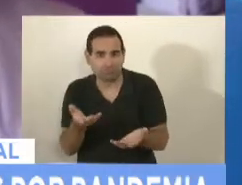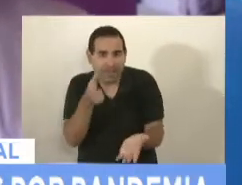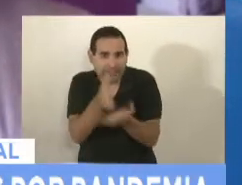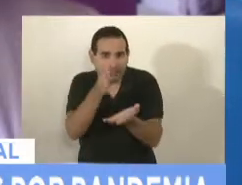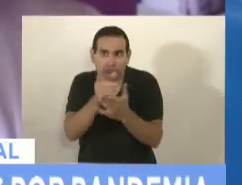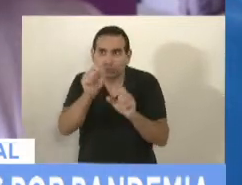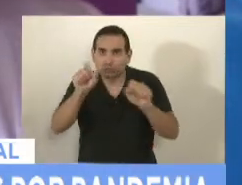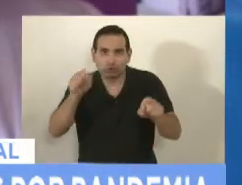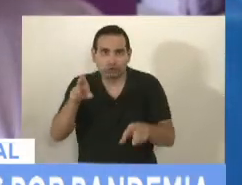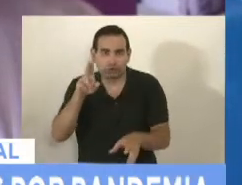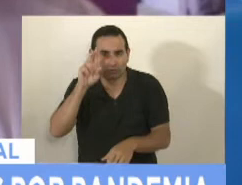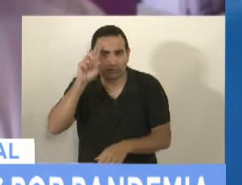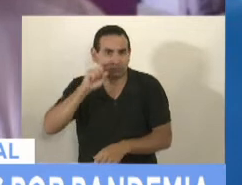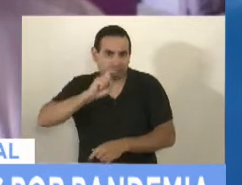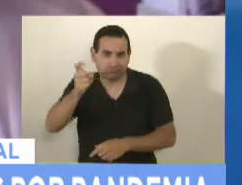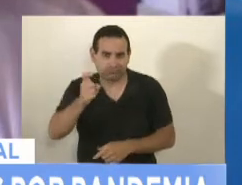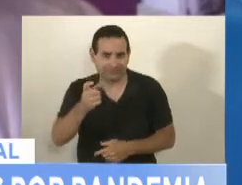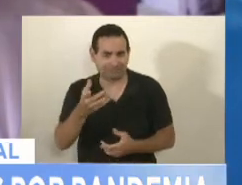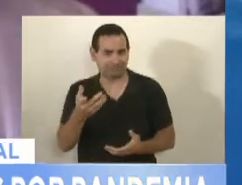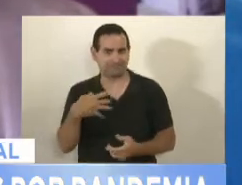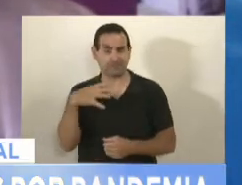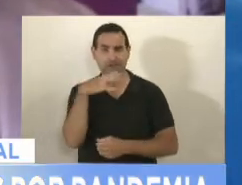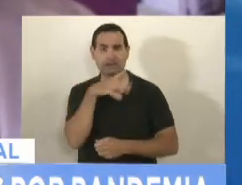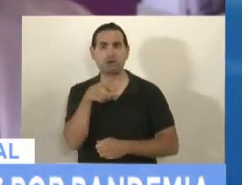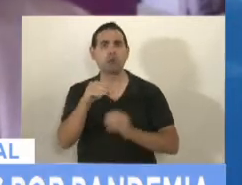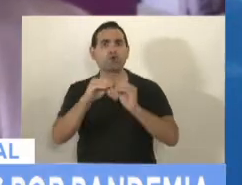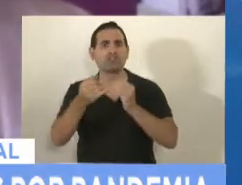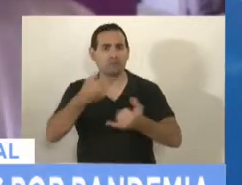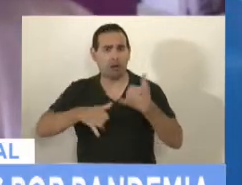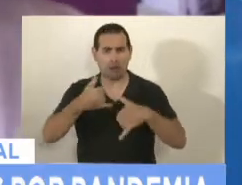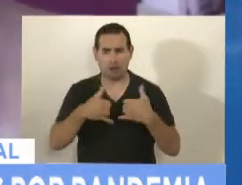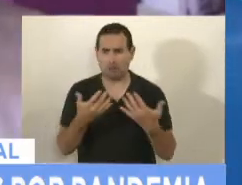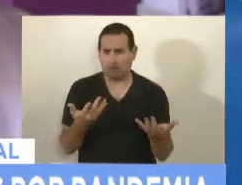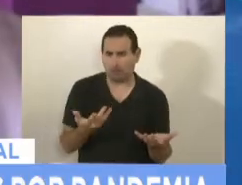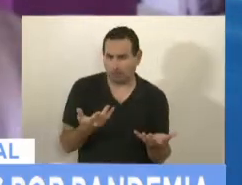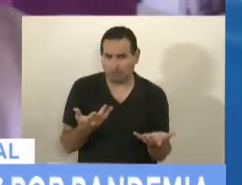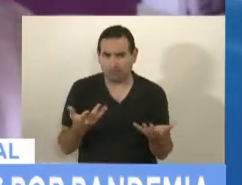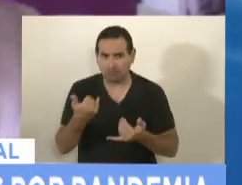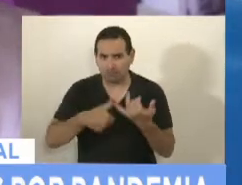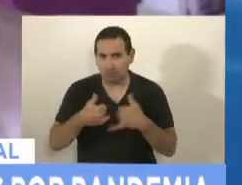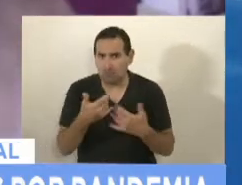derechos. Son inexplicables los motivos que se esbozan